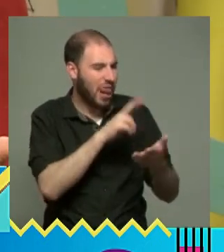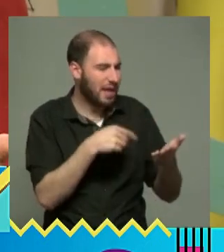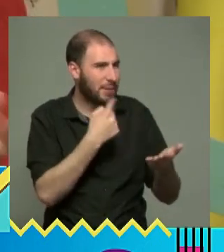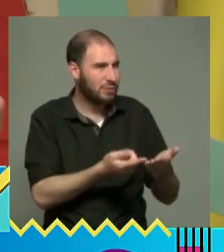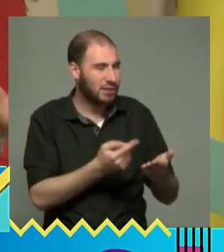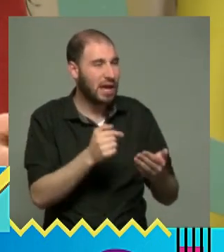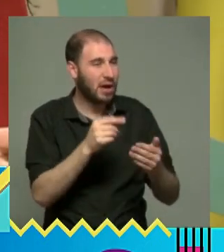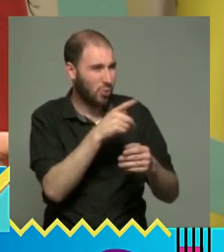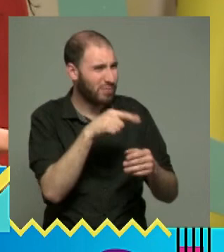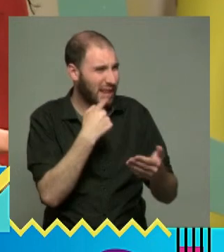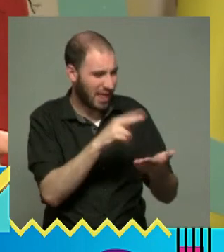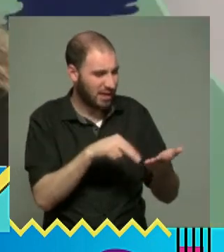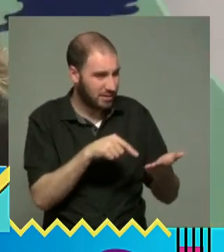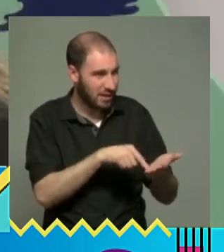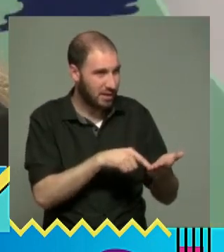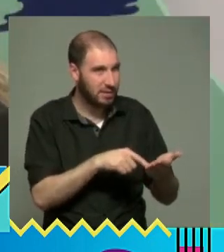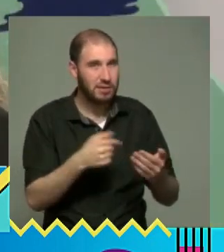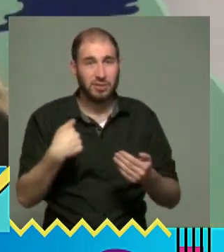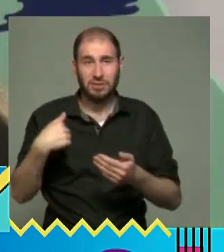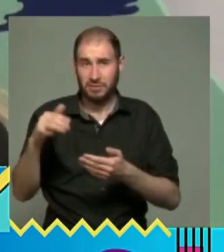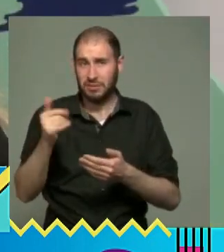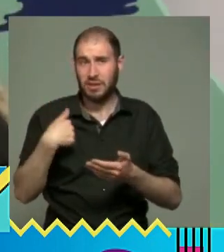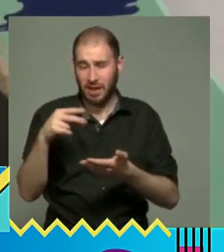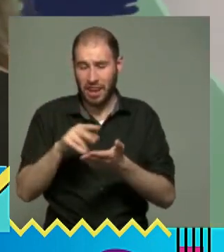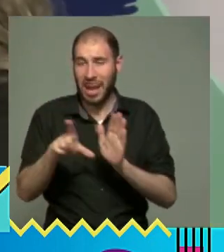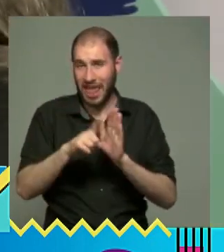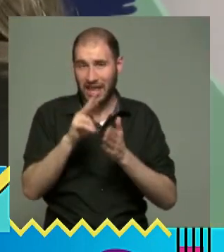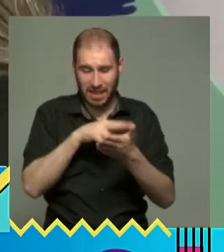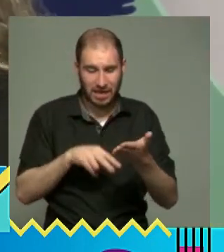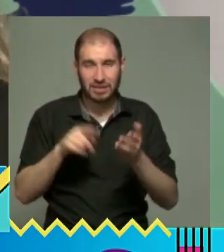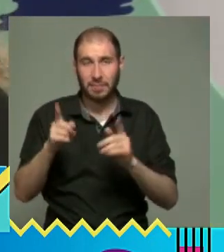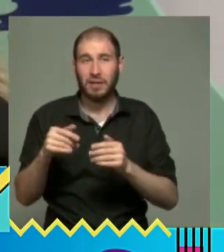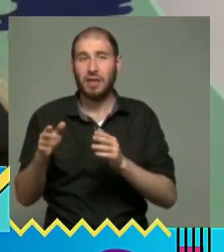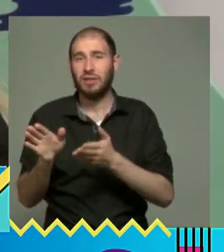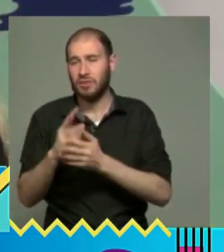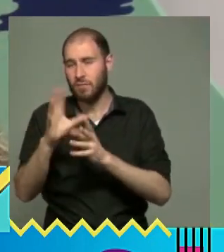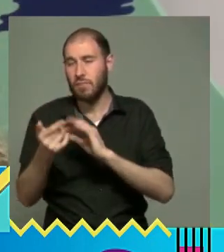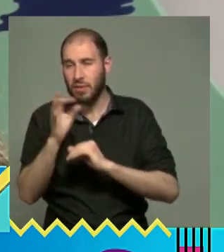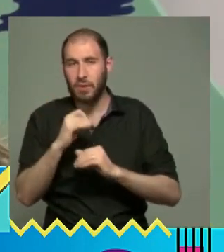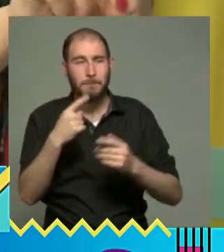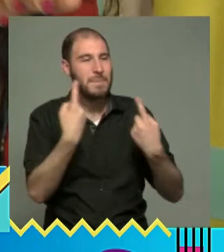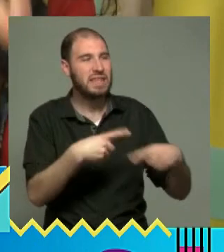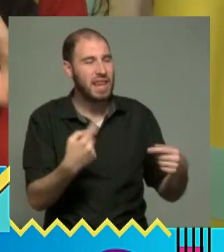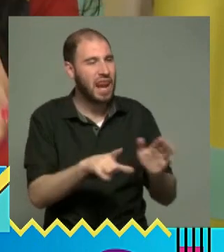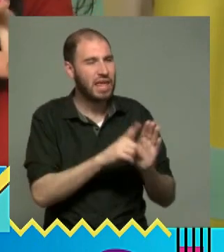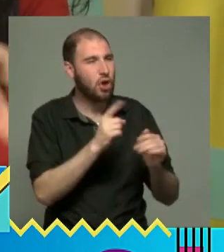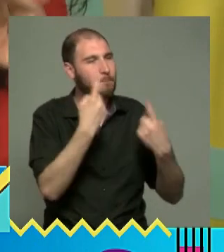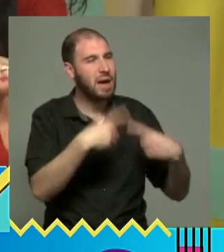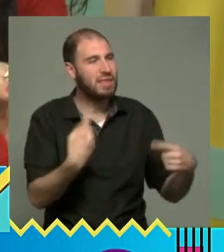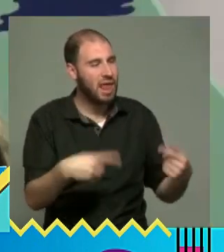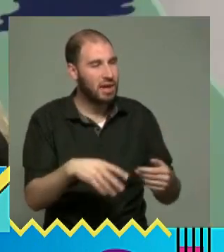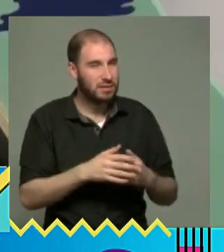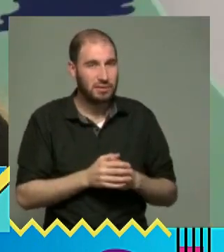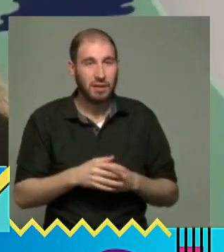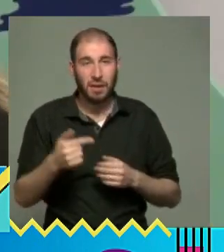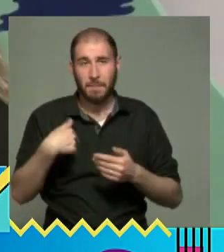ley de ¿Lo educación has sexual- leído al material? He leído, sí, he leído la ley y he leído distintos enfoques. El material, no la ley, No lo he el leído, material. sí, una